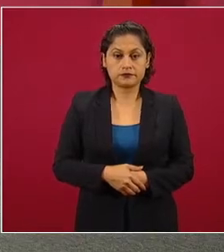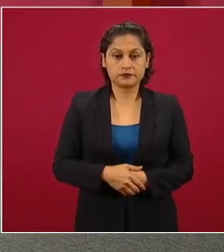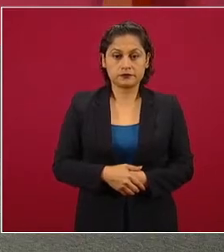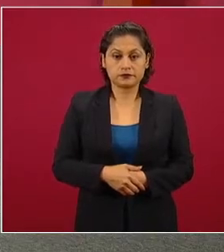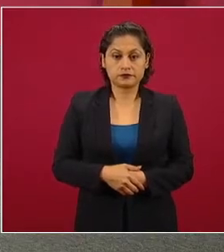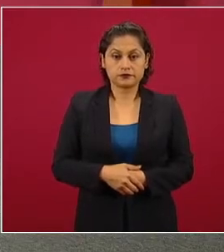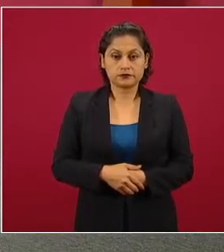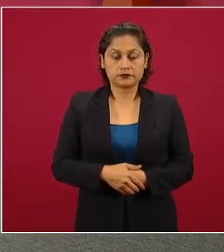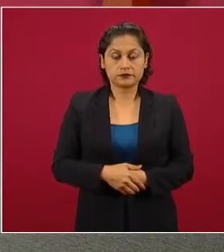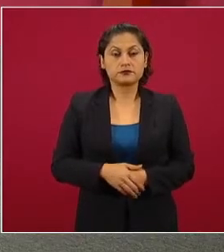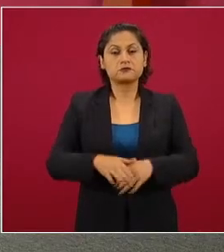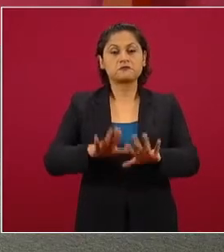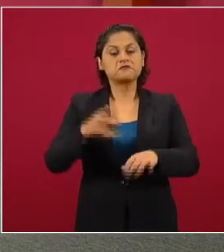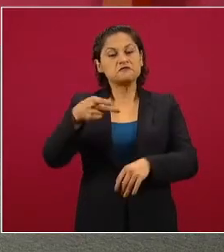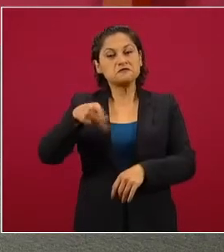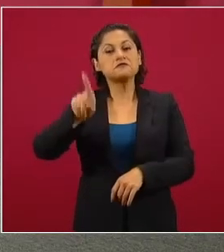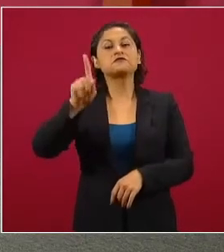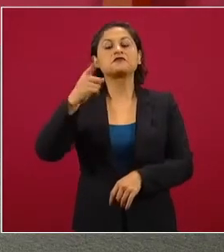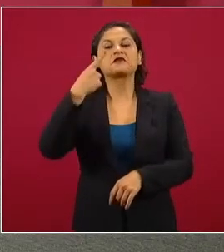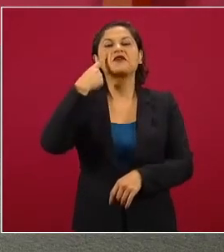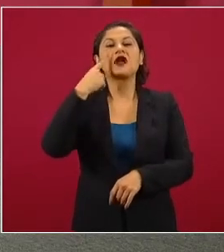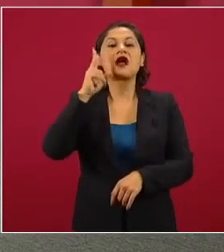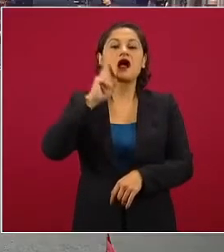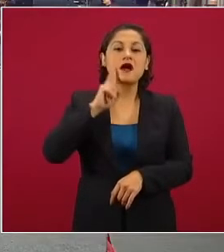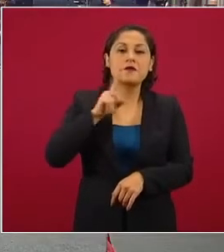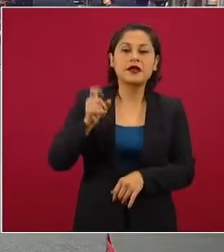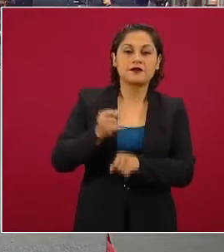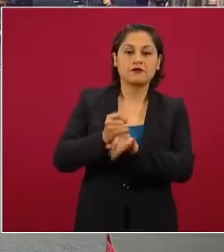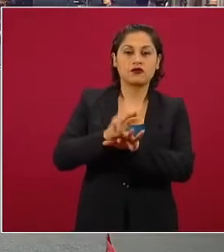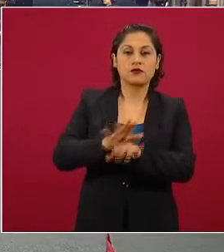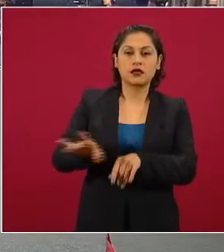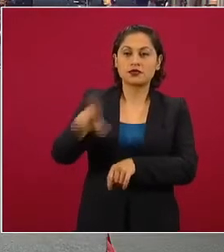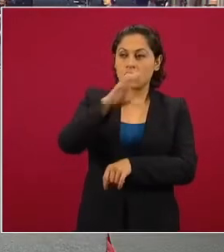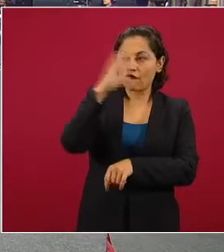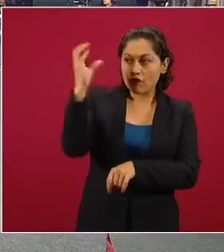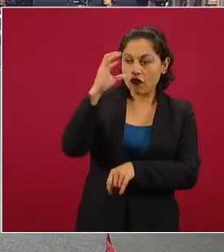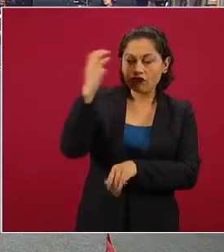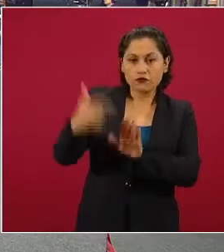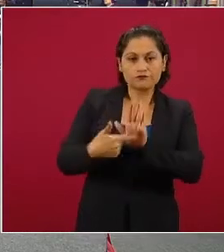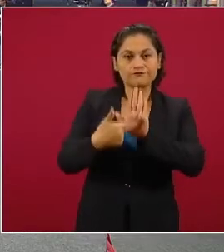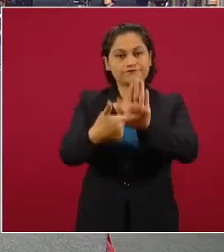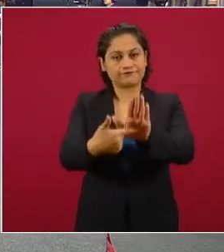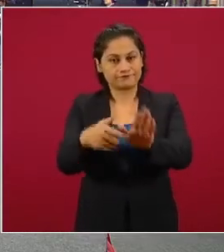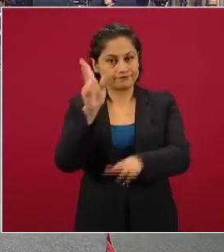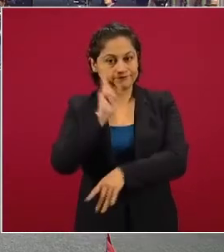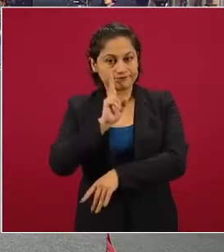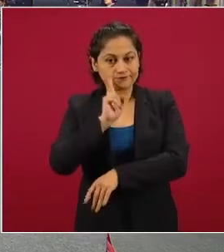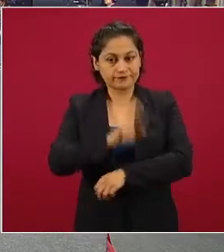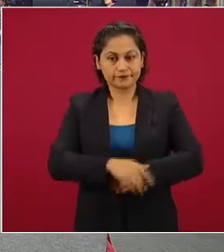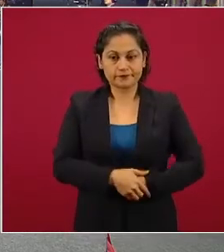pero a ver si podemos mostrarles las imágenes.